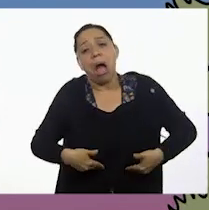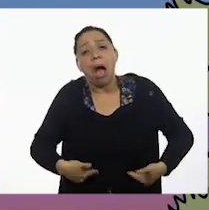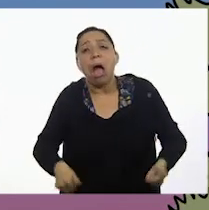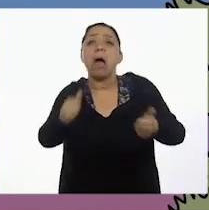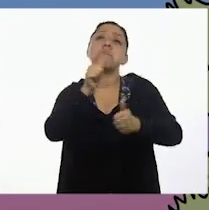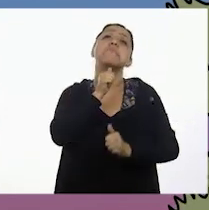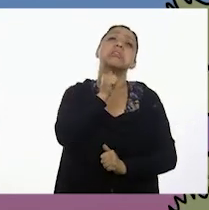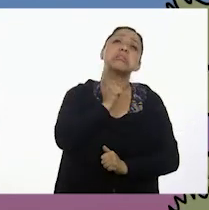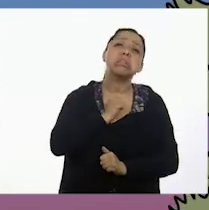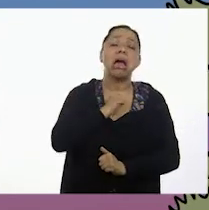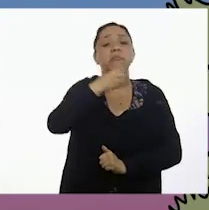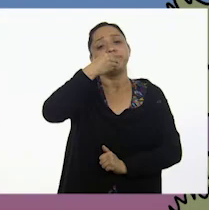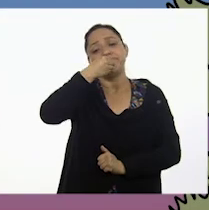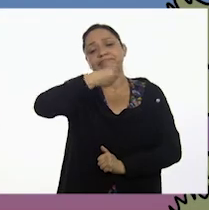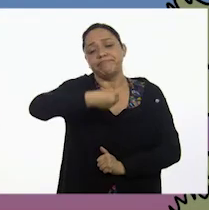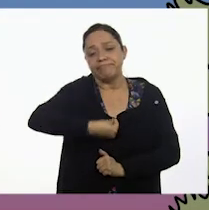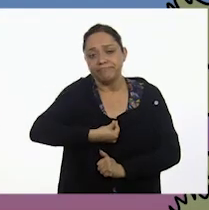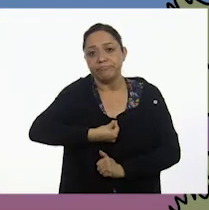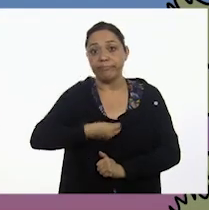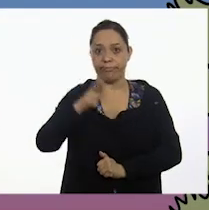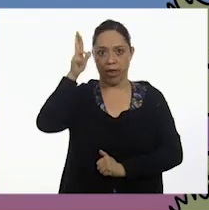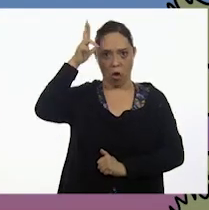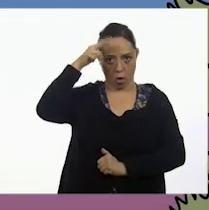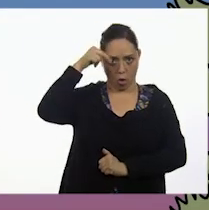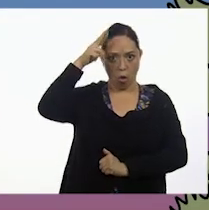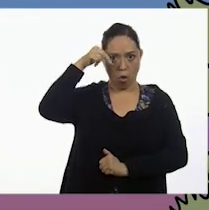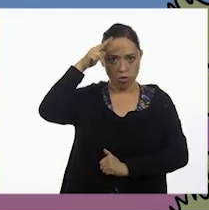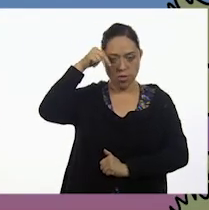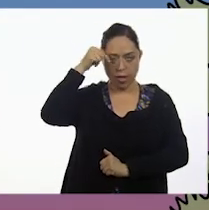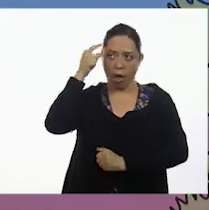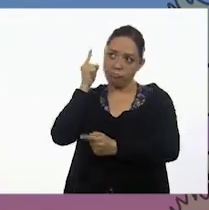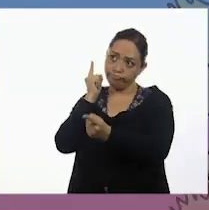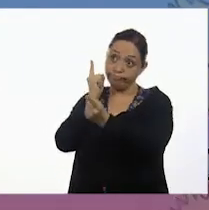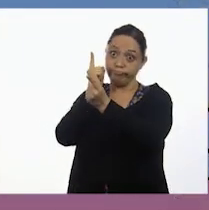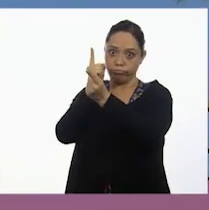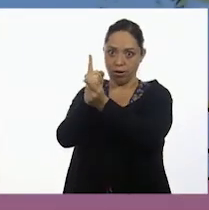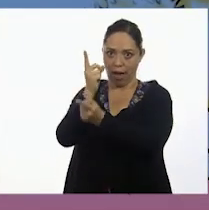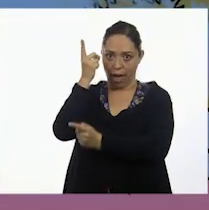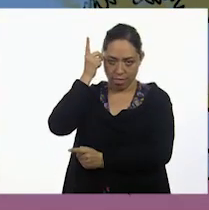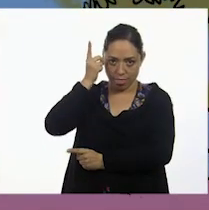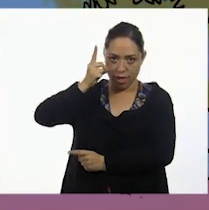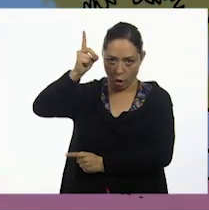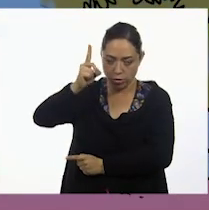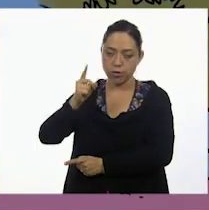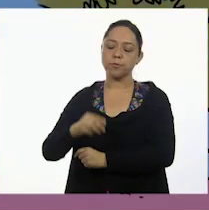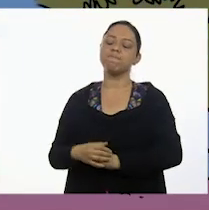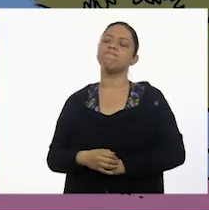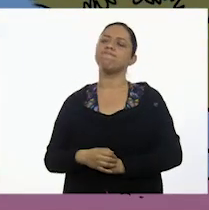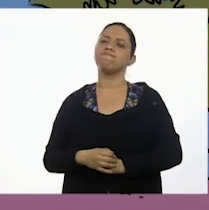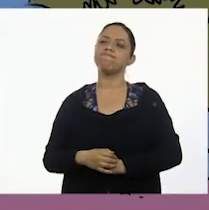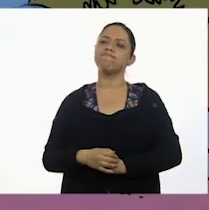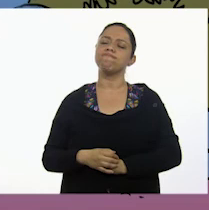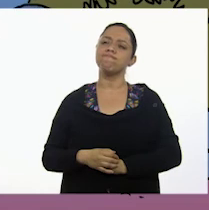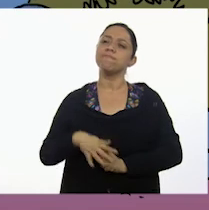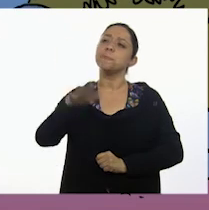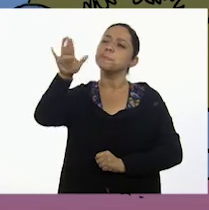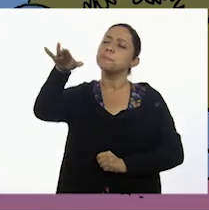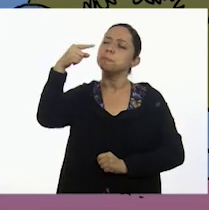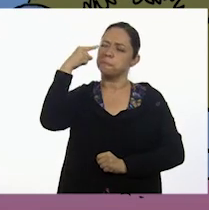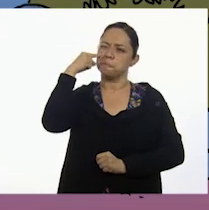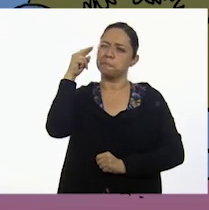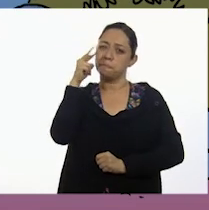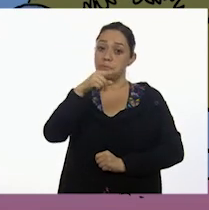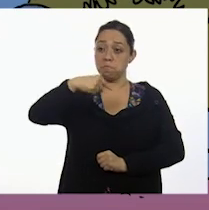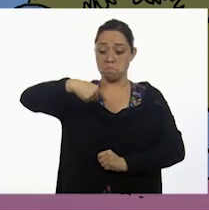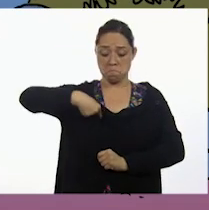de sed. El conejito se acercó a Quetzalcóatl y le dijo. Mira, yo no